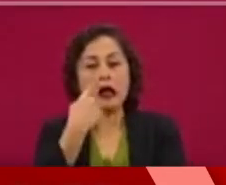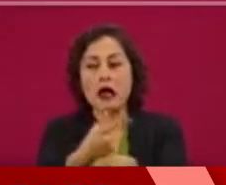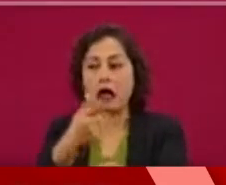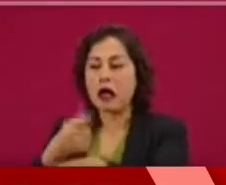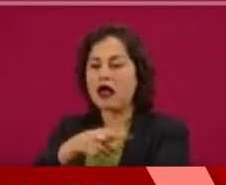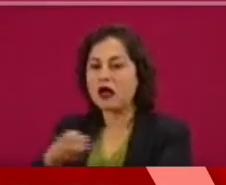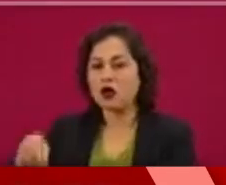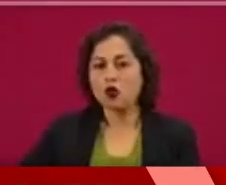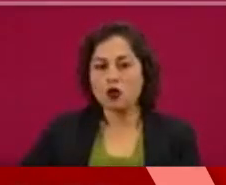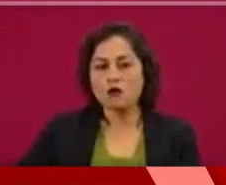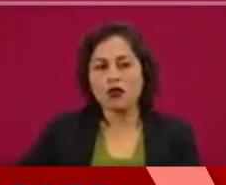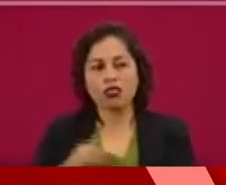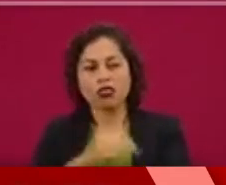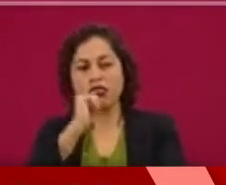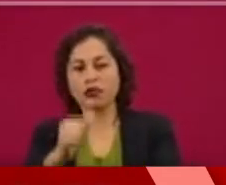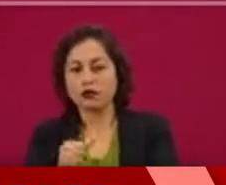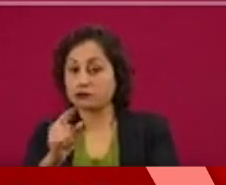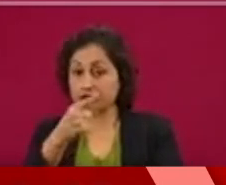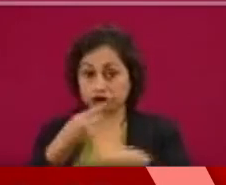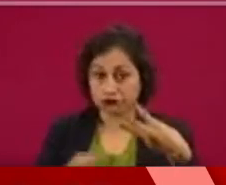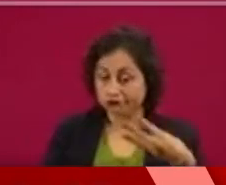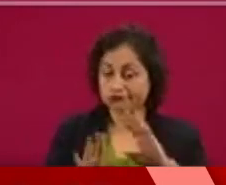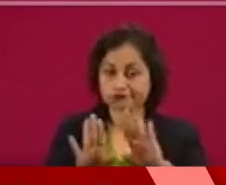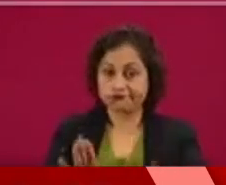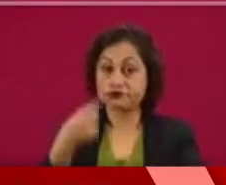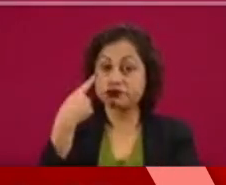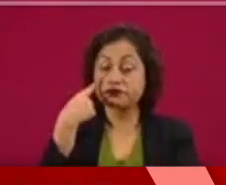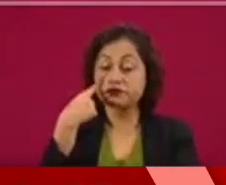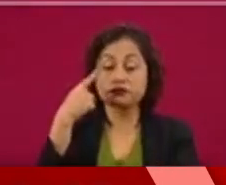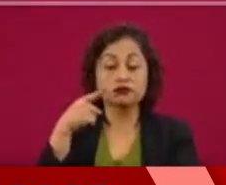Al margen de la ley nada y por encima de la ley nadie.